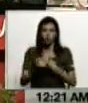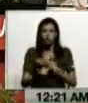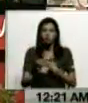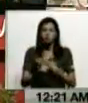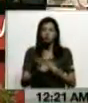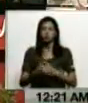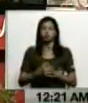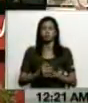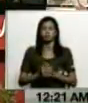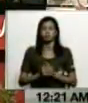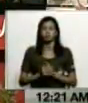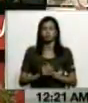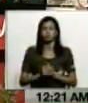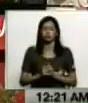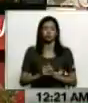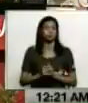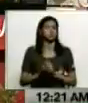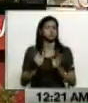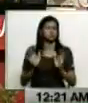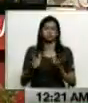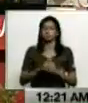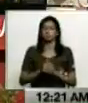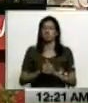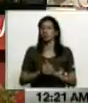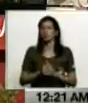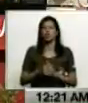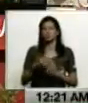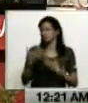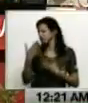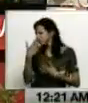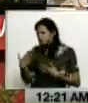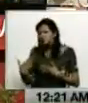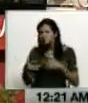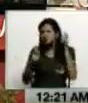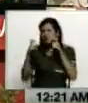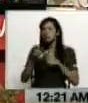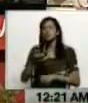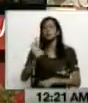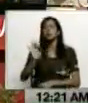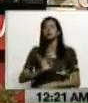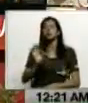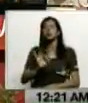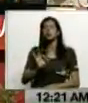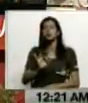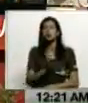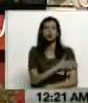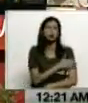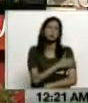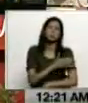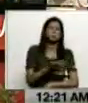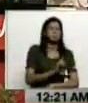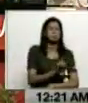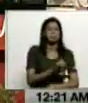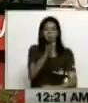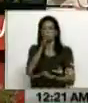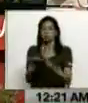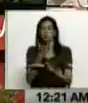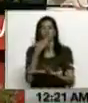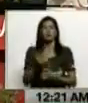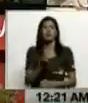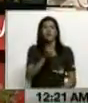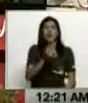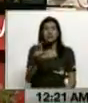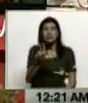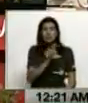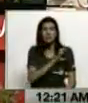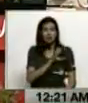no el el centro es el más grandote los chavistas apenas tienen 3% está bien 3% y dónde salió tanta gente el sábado y de dónde va a